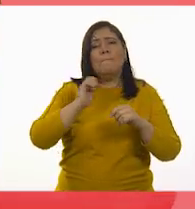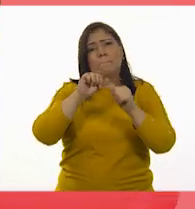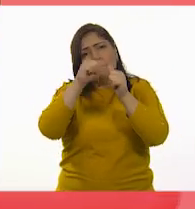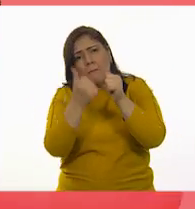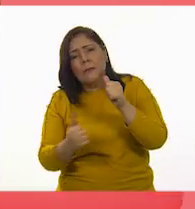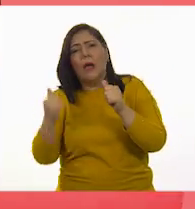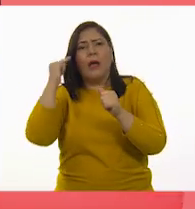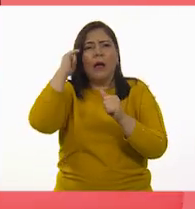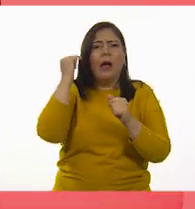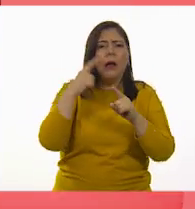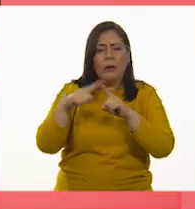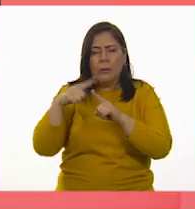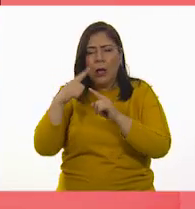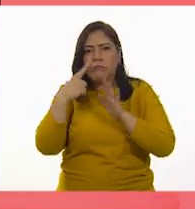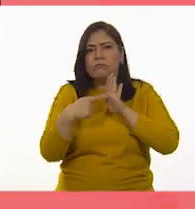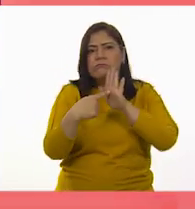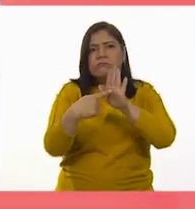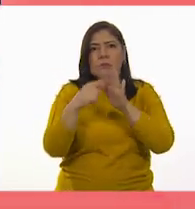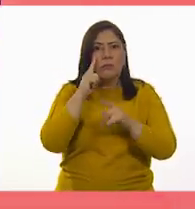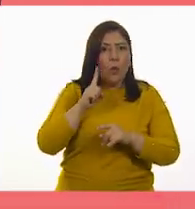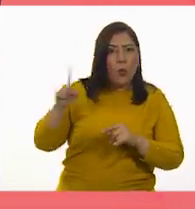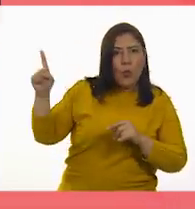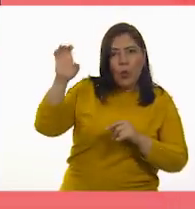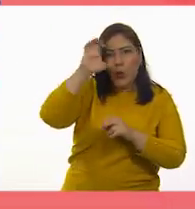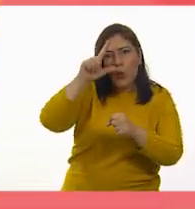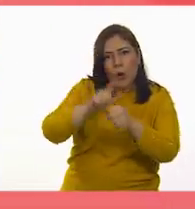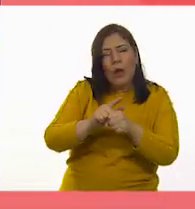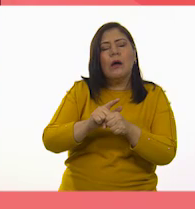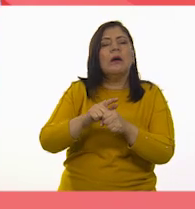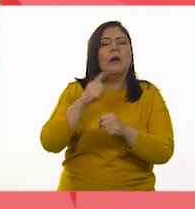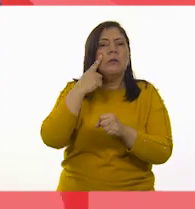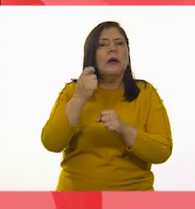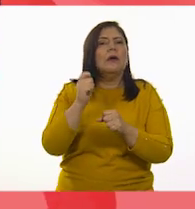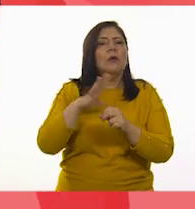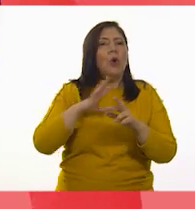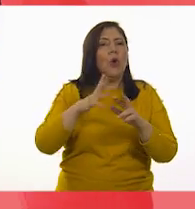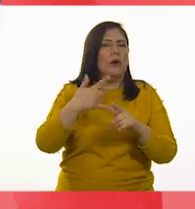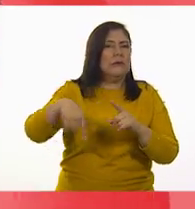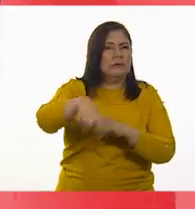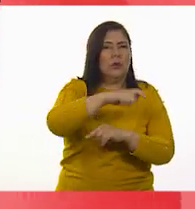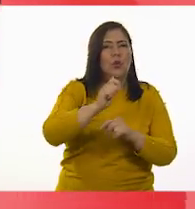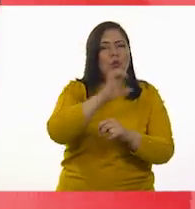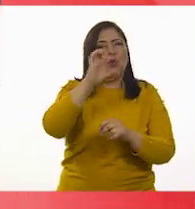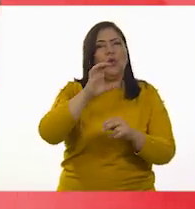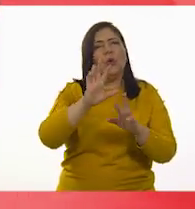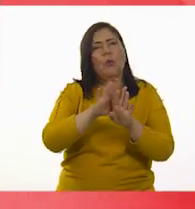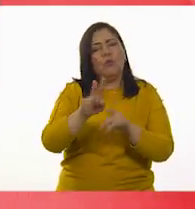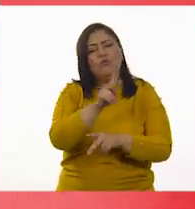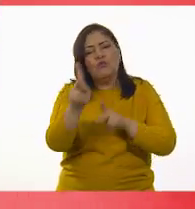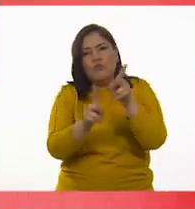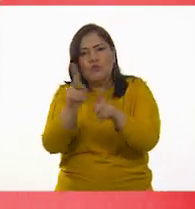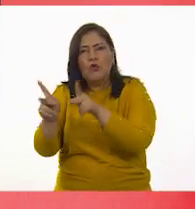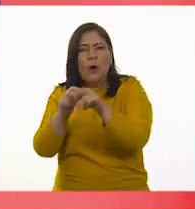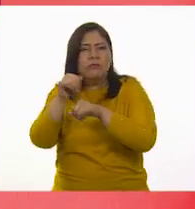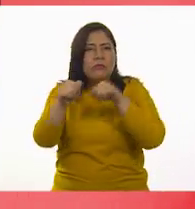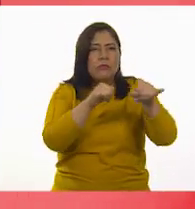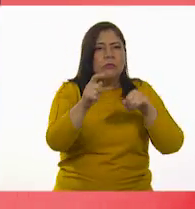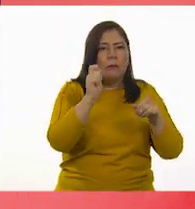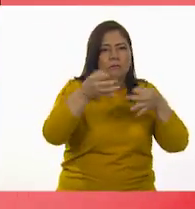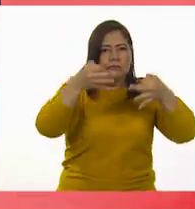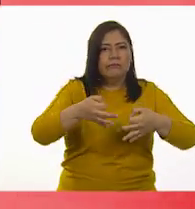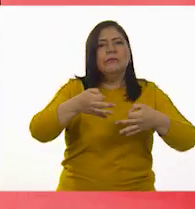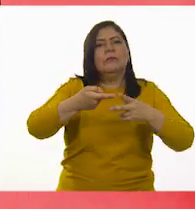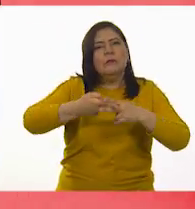y dio una probadita del extenso mosaico cultural que representan los pueblos originarios de nuestro país.